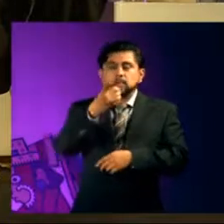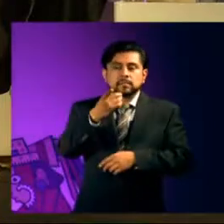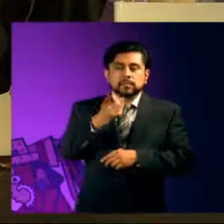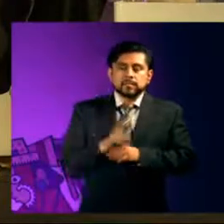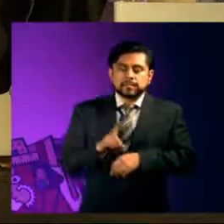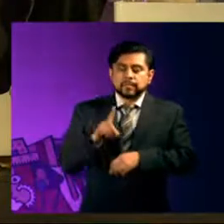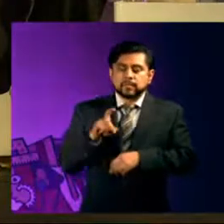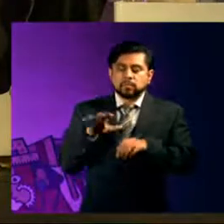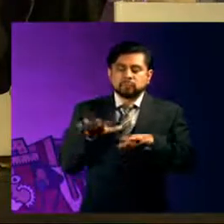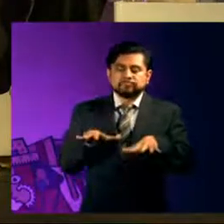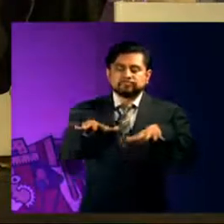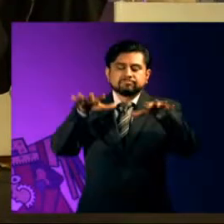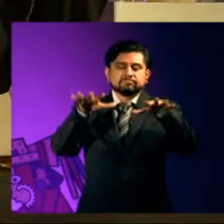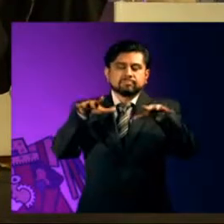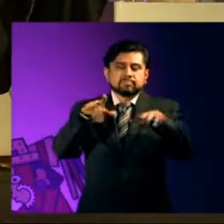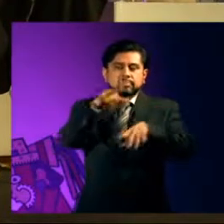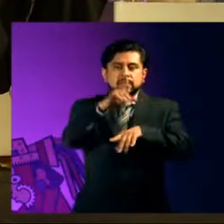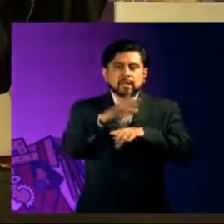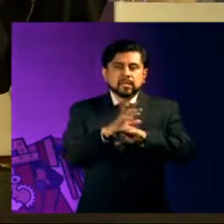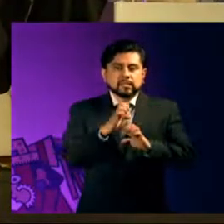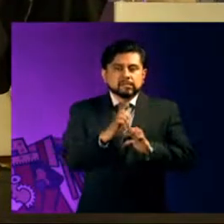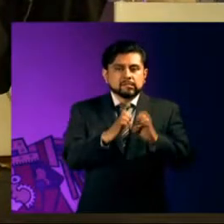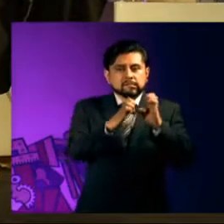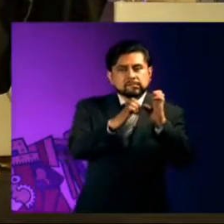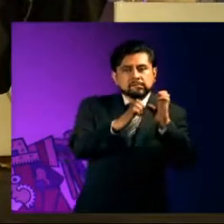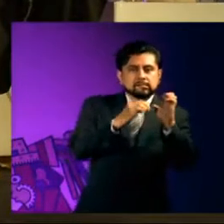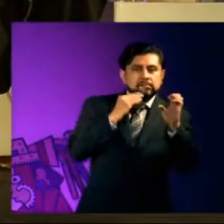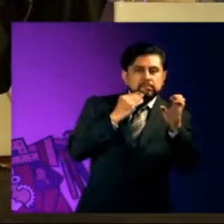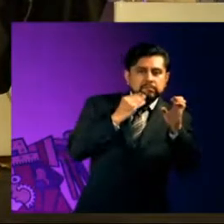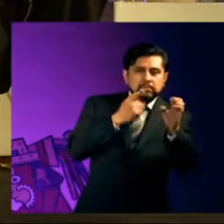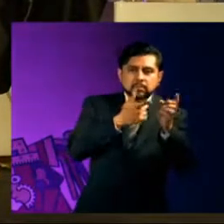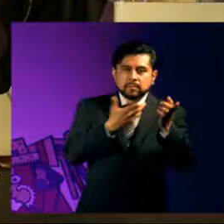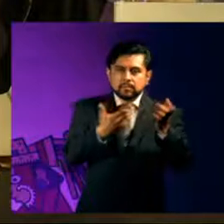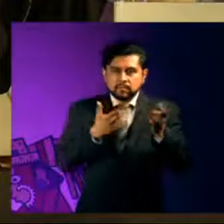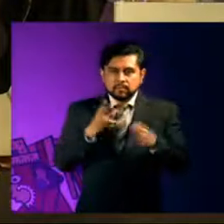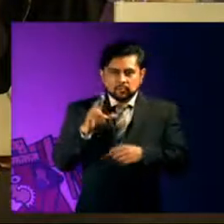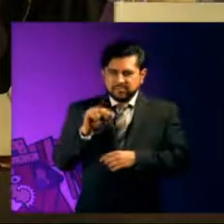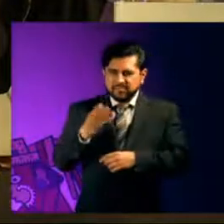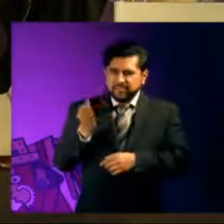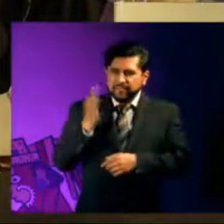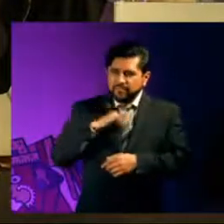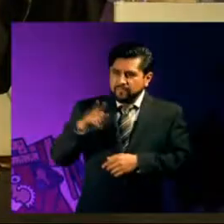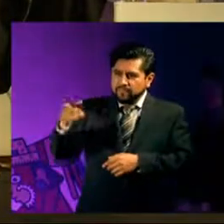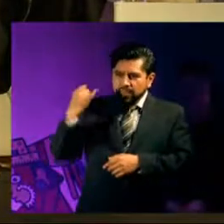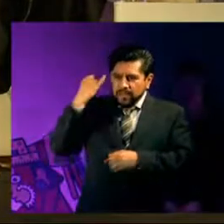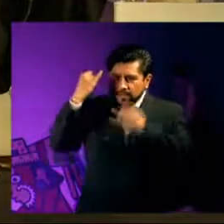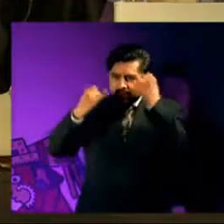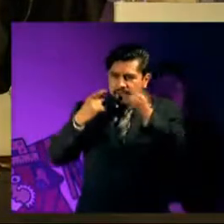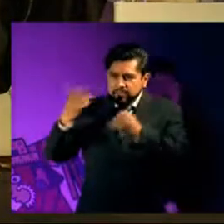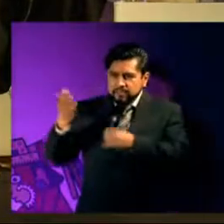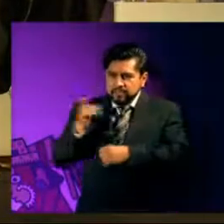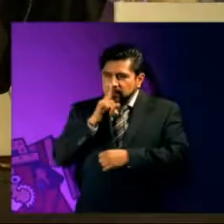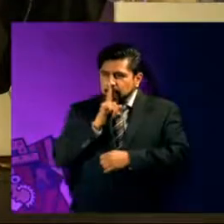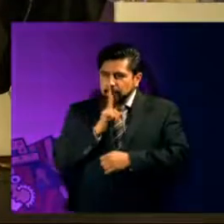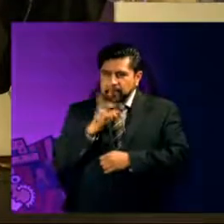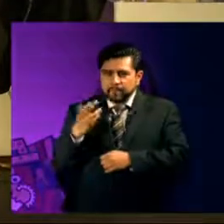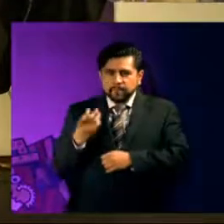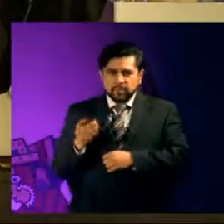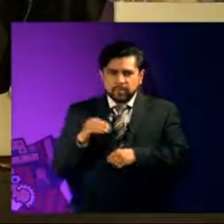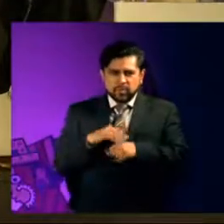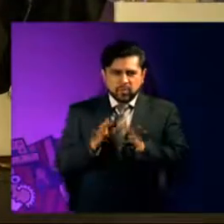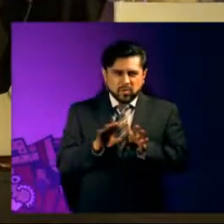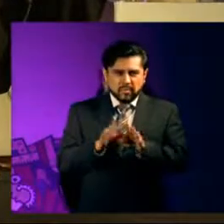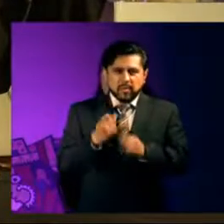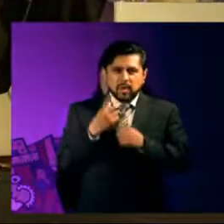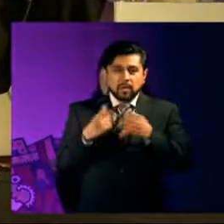están sueca la torre de control del de santa lucia no es cierto pero bueno lo inventan y medio pega y entre un